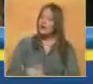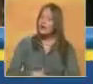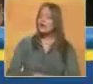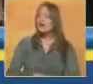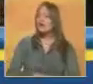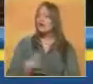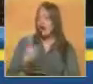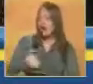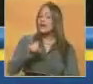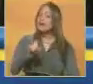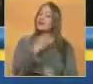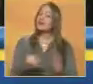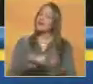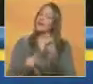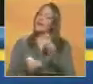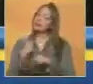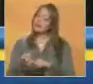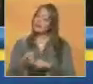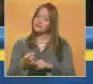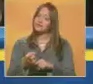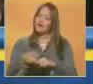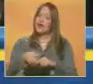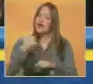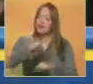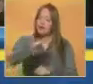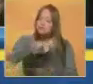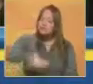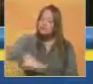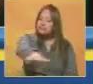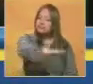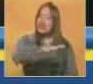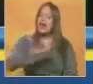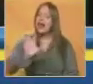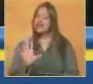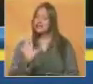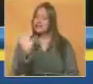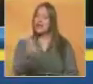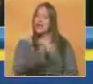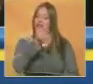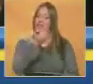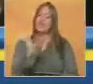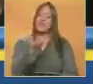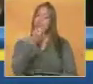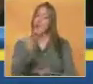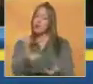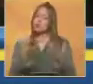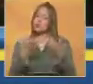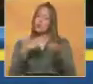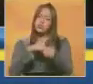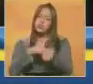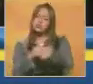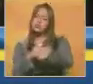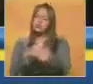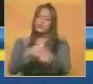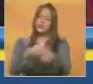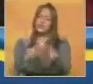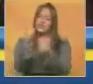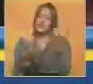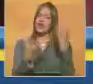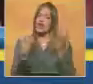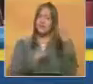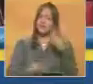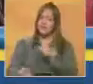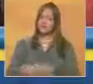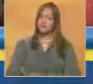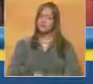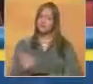Tanto esto se va a repetir mañana en el Boulevard de Santa Lucía a las 5 con una enorme caravana. Están todos invitados.